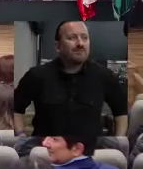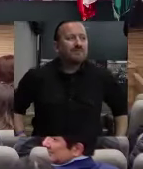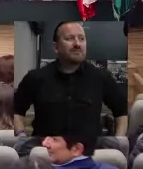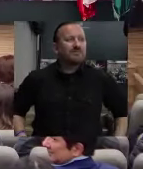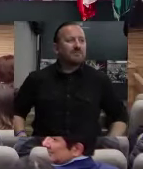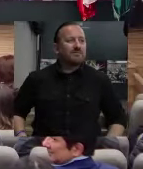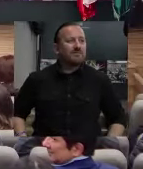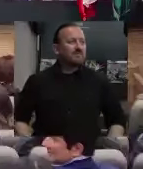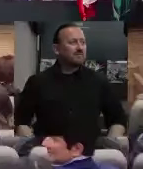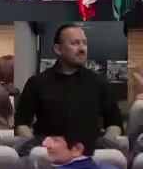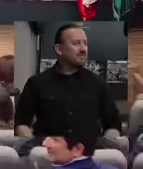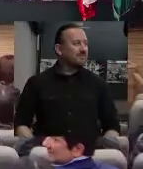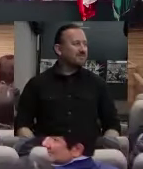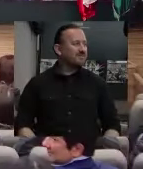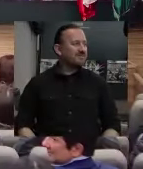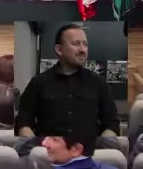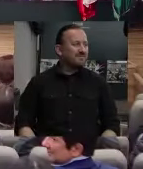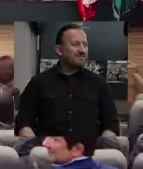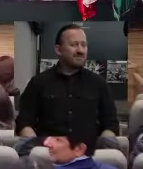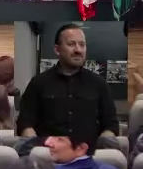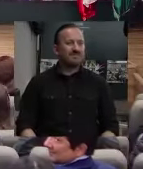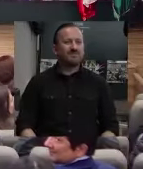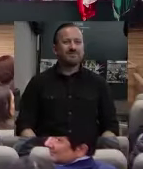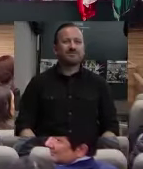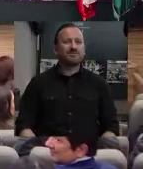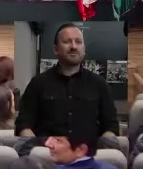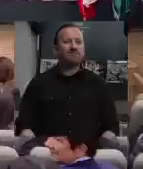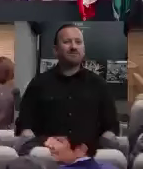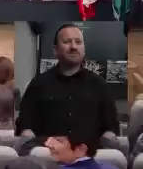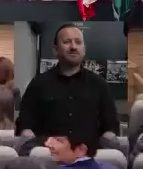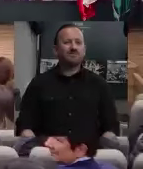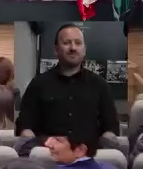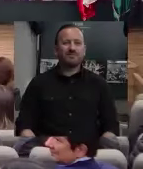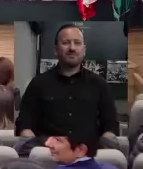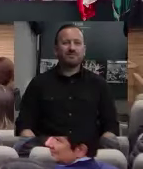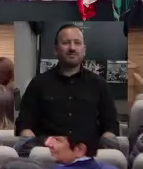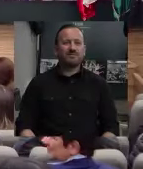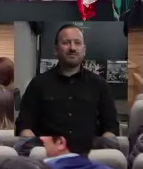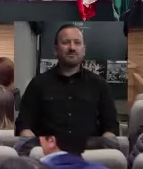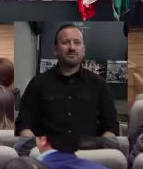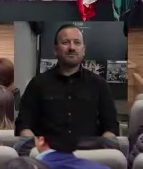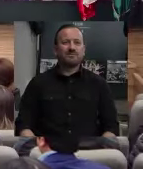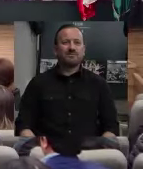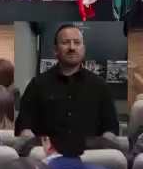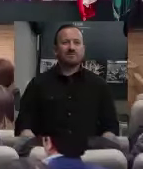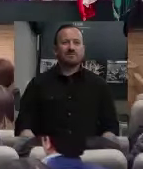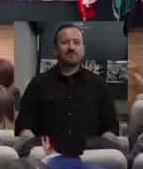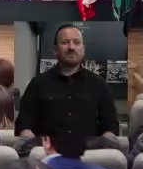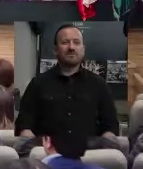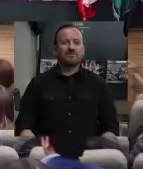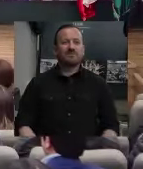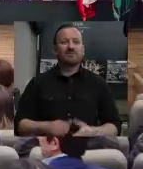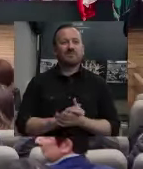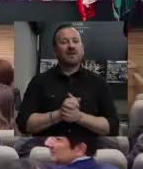viendo el reloj aló aló Hola Ah Más cerca Ah